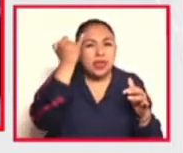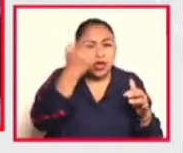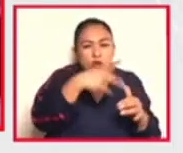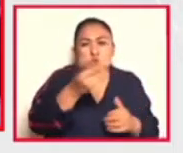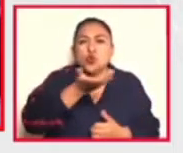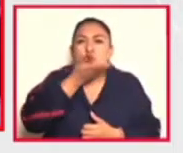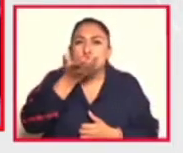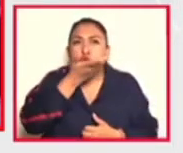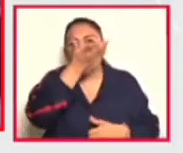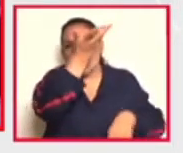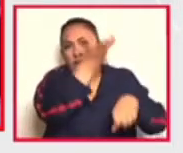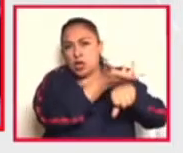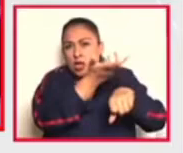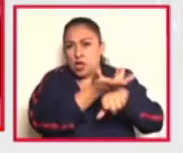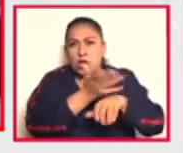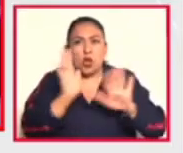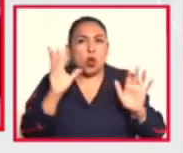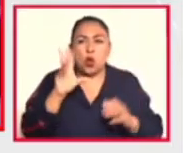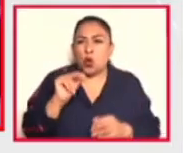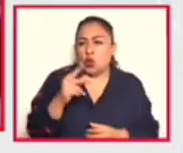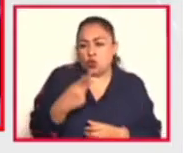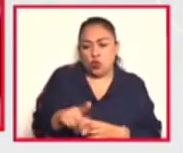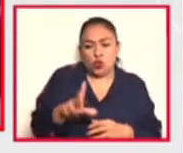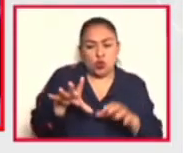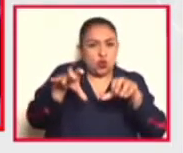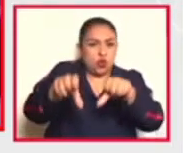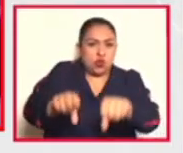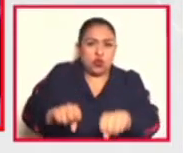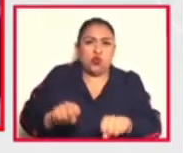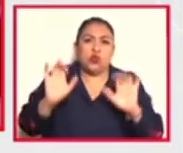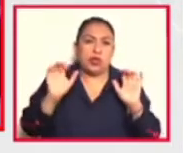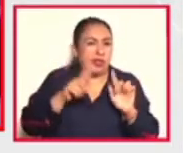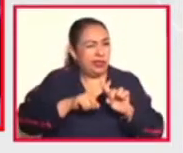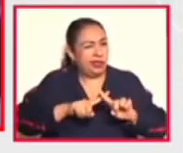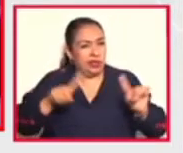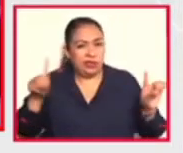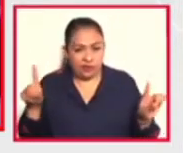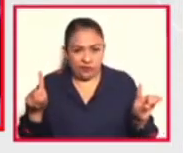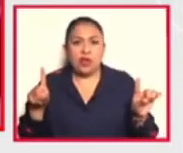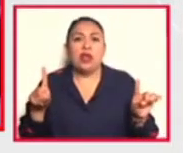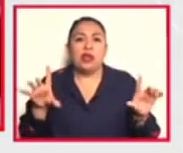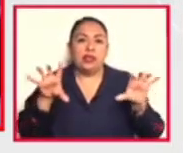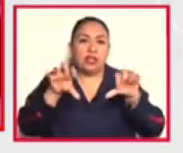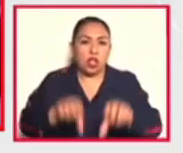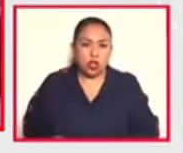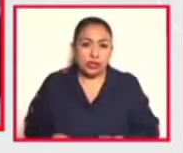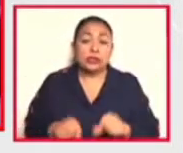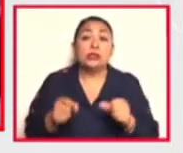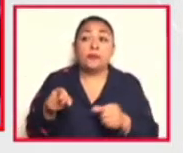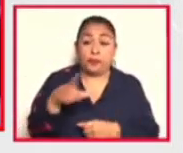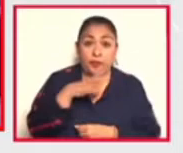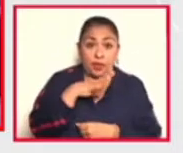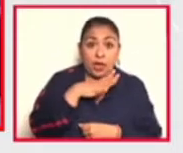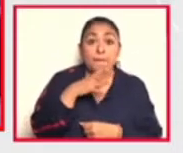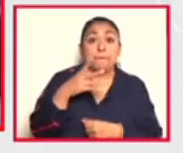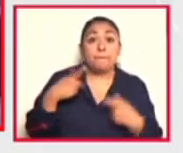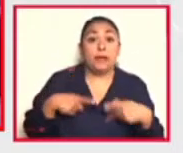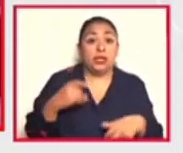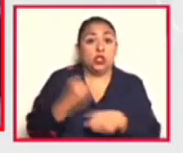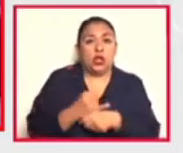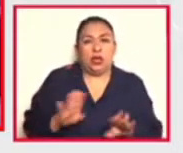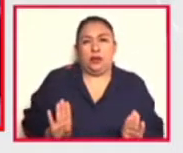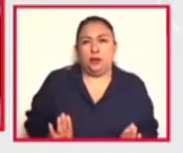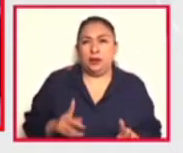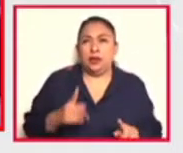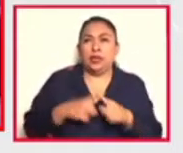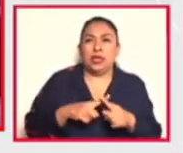ya ni siquiera de los colonizadores, es otro tipo de colonia, es otro tipo de conquista, y ahí aparece un personaje muy singular que es el